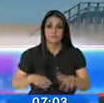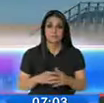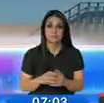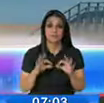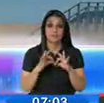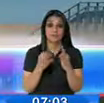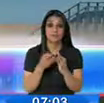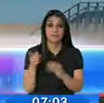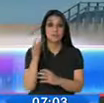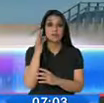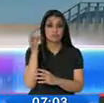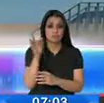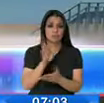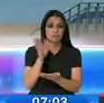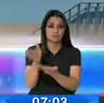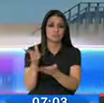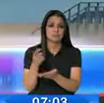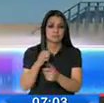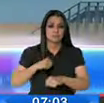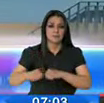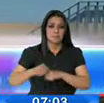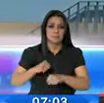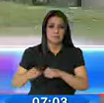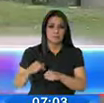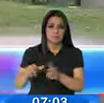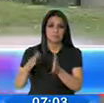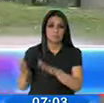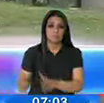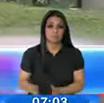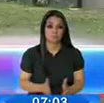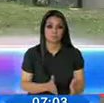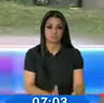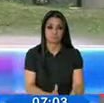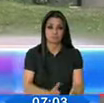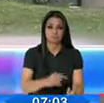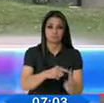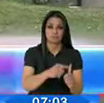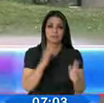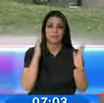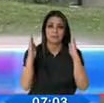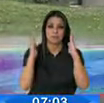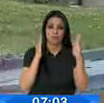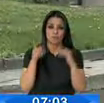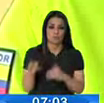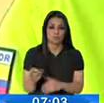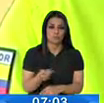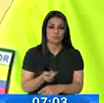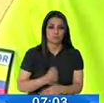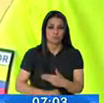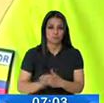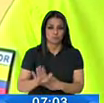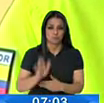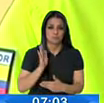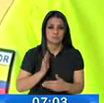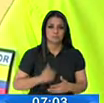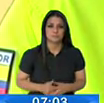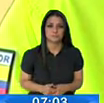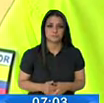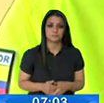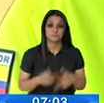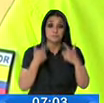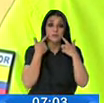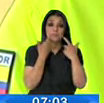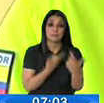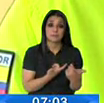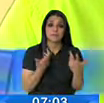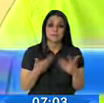señora llegaron para hacer los trámites de defunción y volver con los restos de Babahoyo, de donde era oriunda la pareja. Por parte de fiscalía hemos recibido